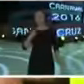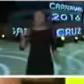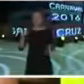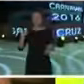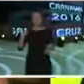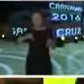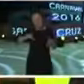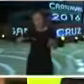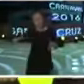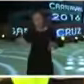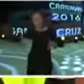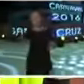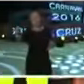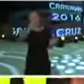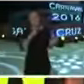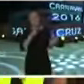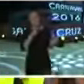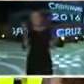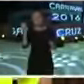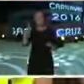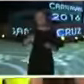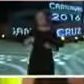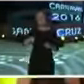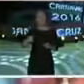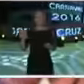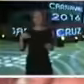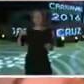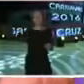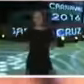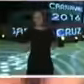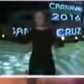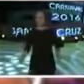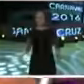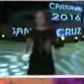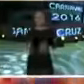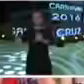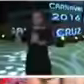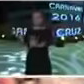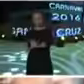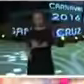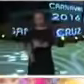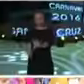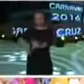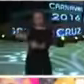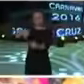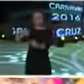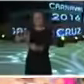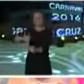de gracia tiene el culo por tanga, un hilo